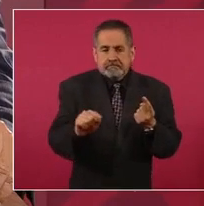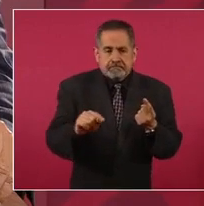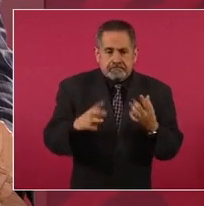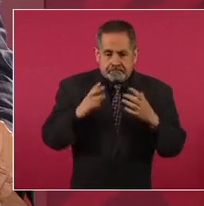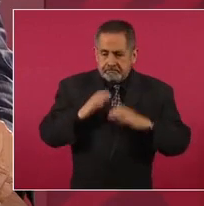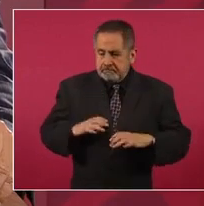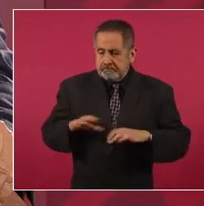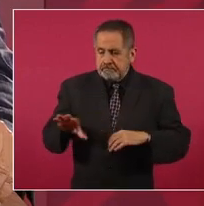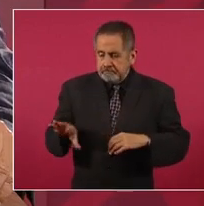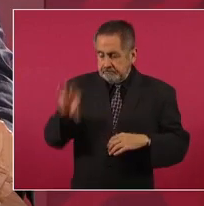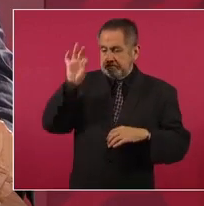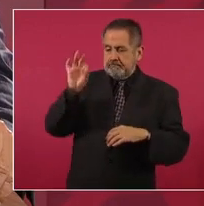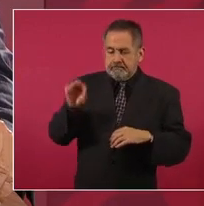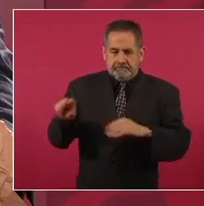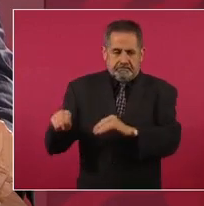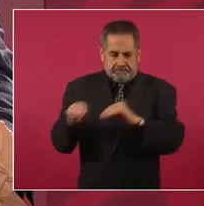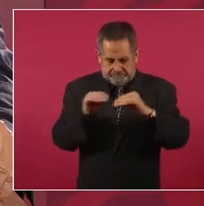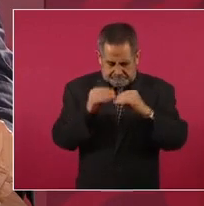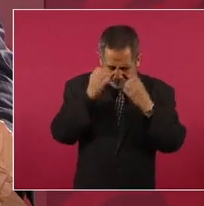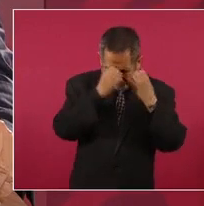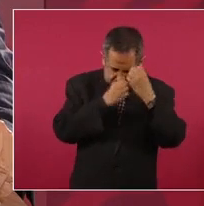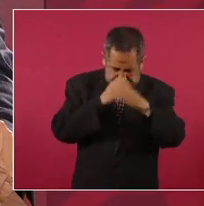que han sido analizados